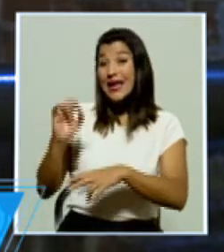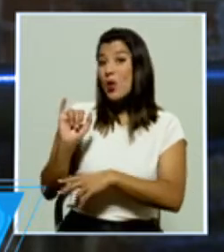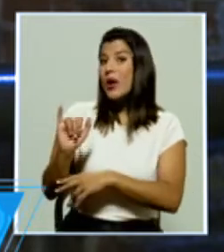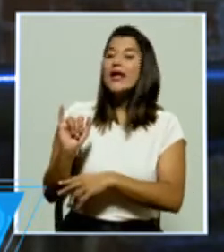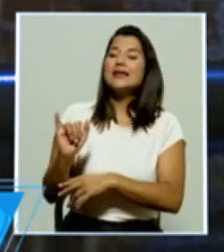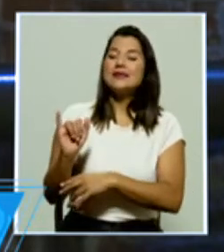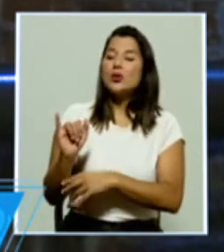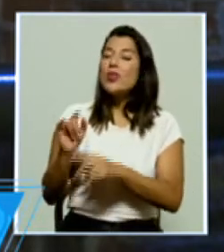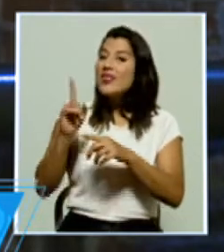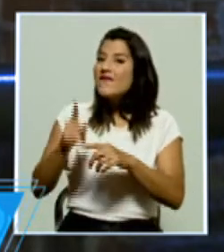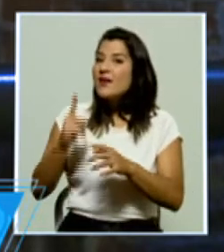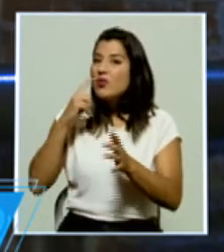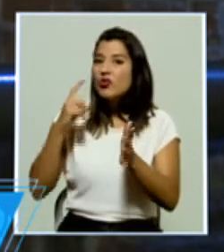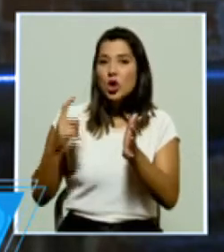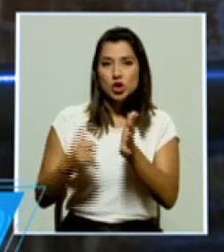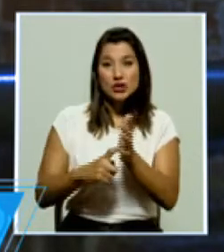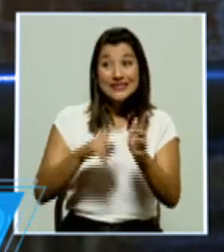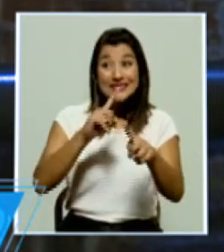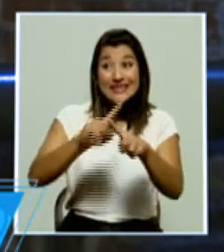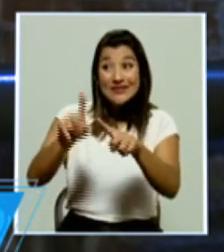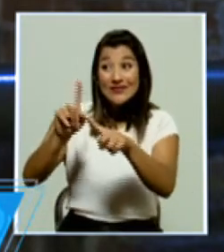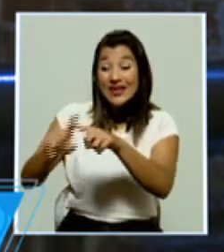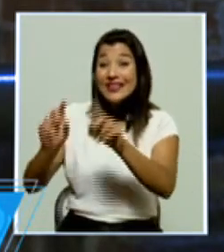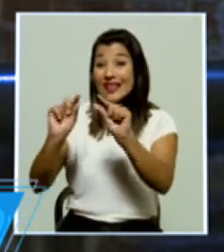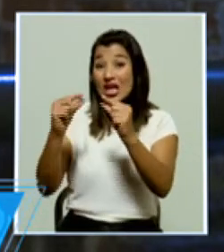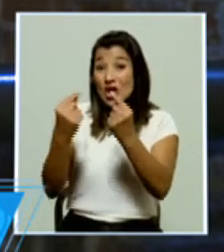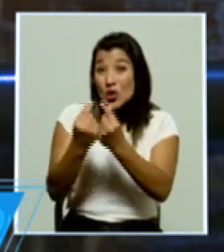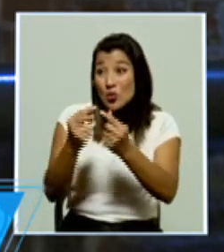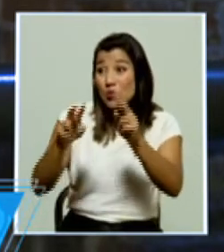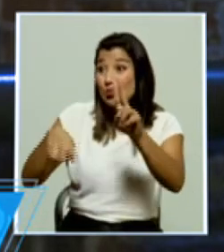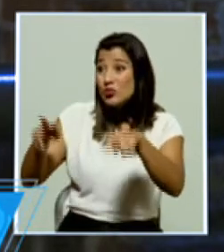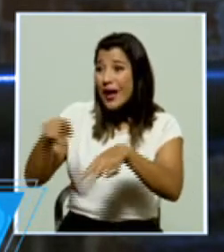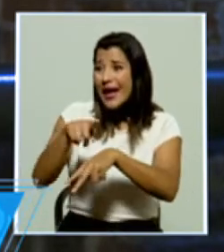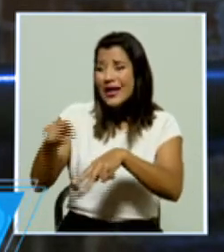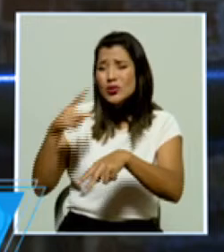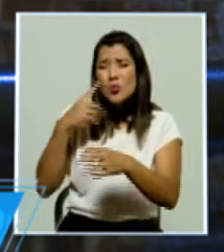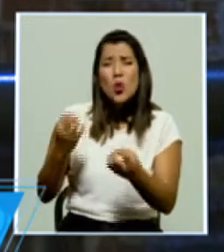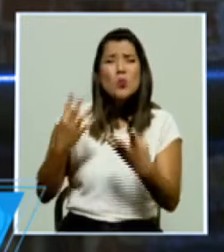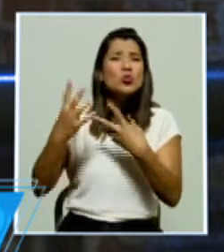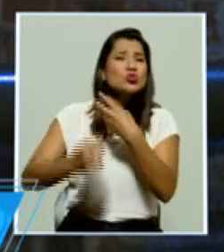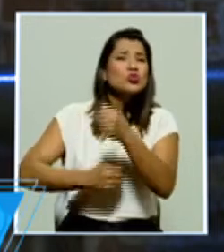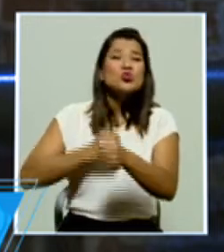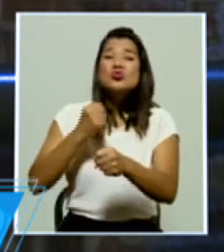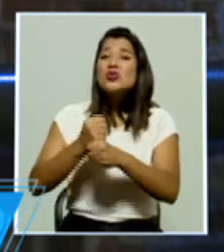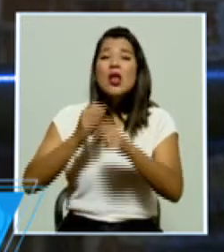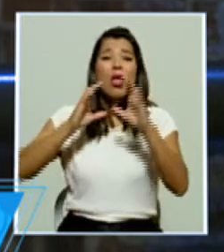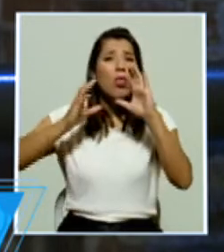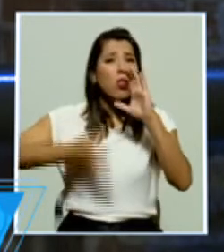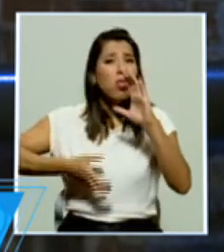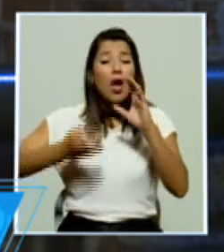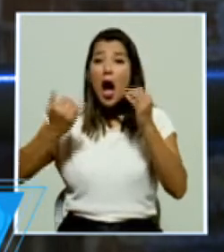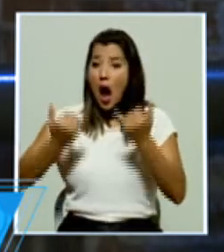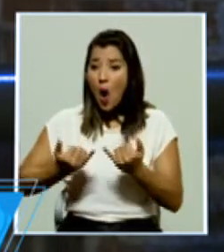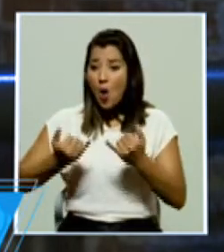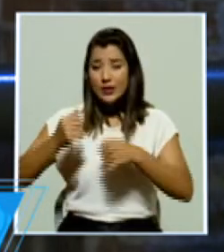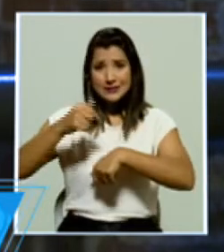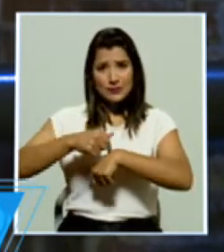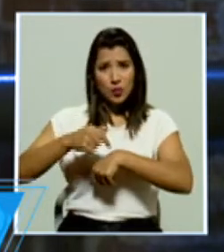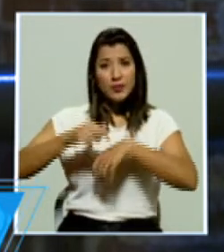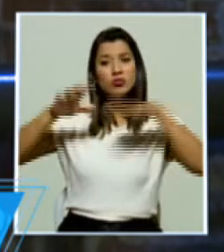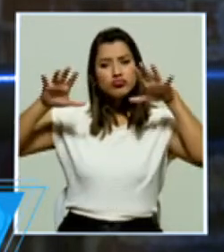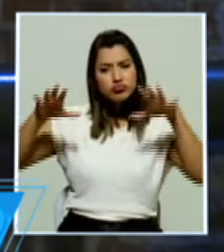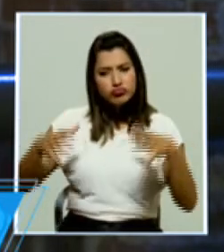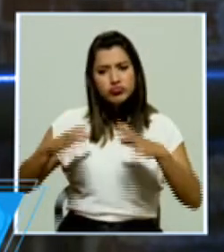a destacar. Son distintos sectores que durante décadas no se han hablado entre sí y que en este momento se sentaron para poder